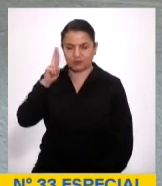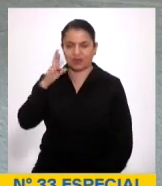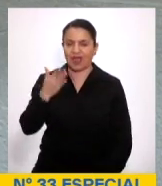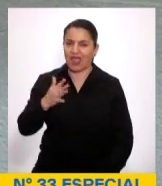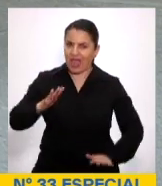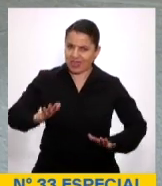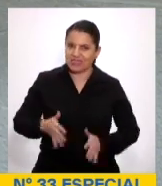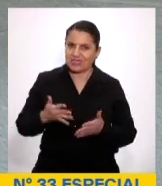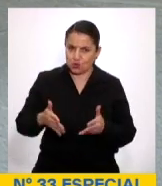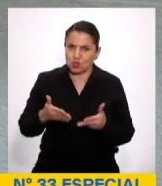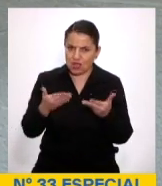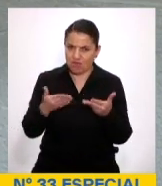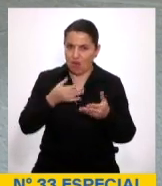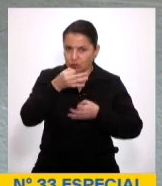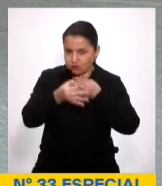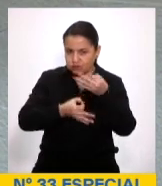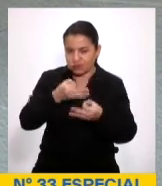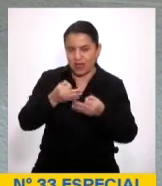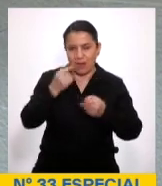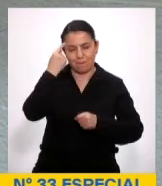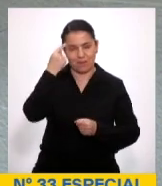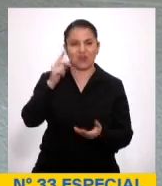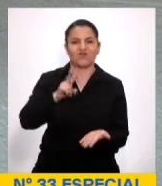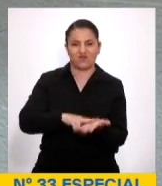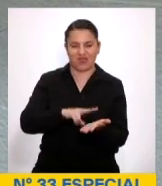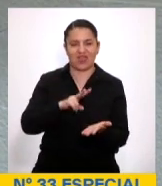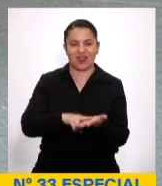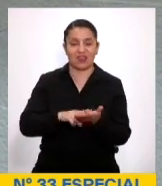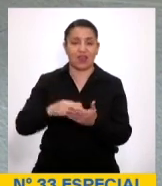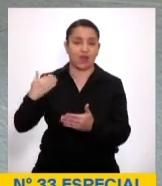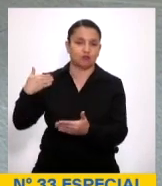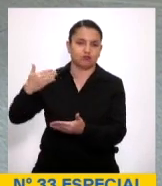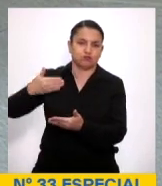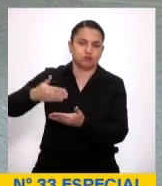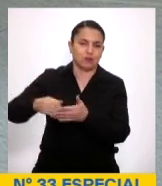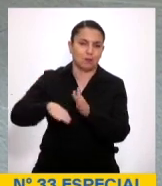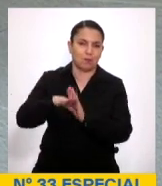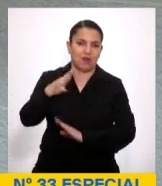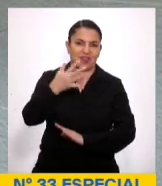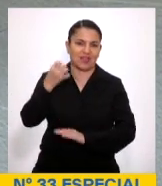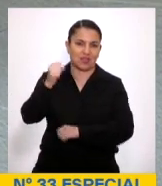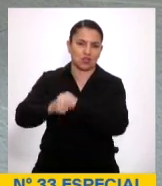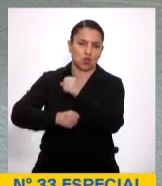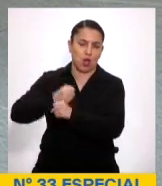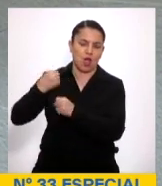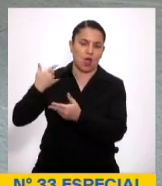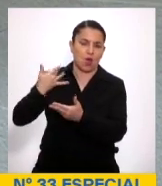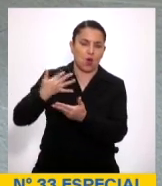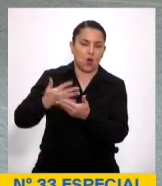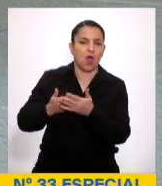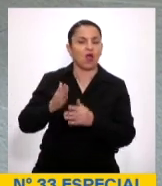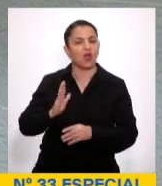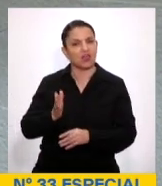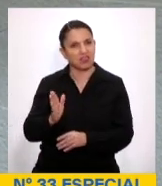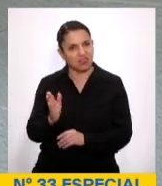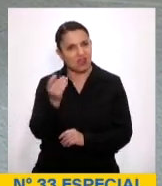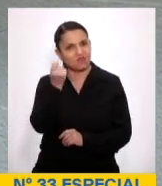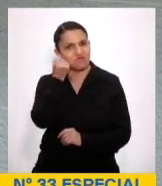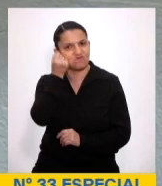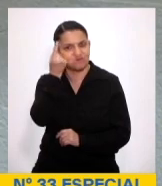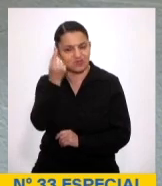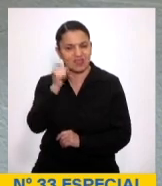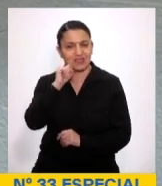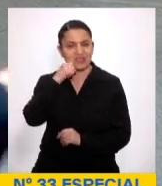menos sincera la cual hasta el día de hoy y habiendo pasado más de 500 años nos continúa haciendo sentido Ya que viene a